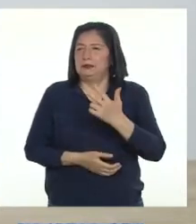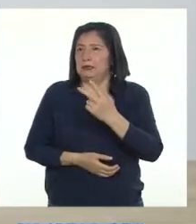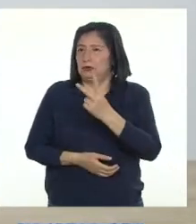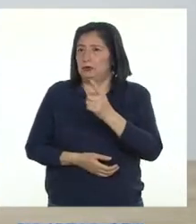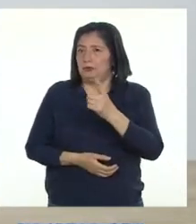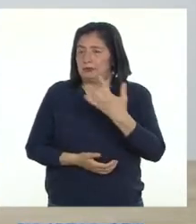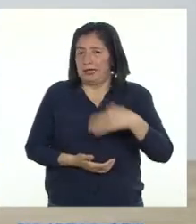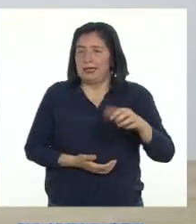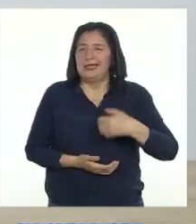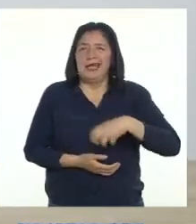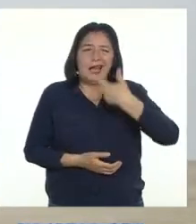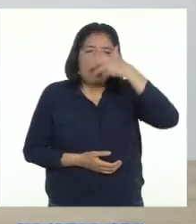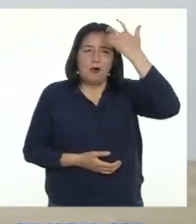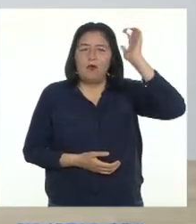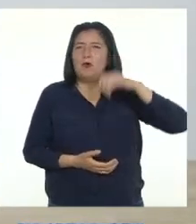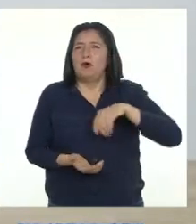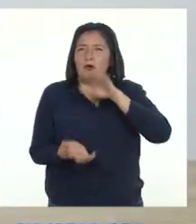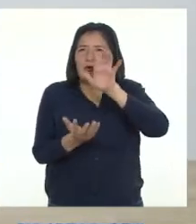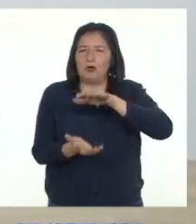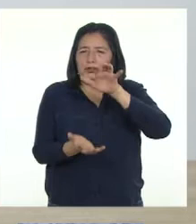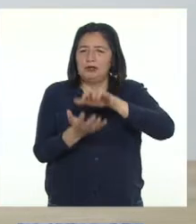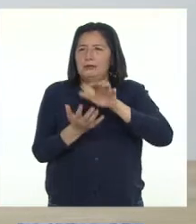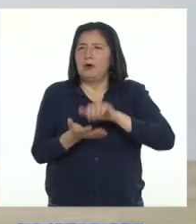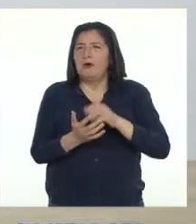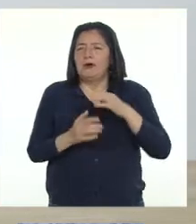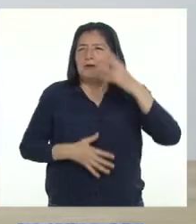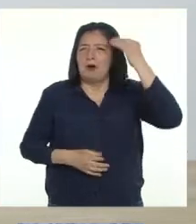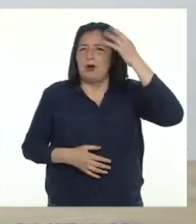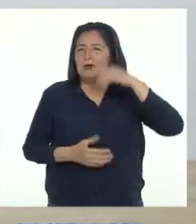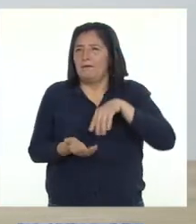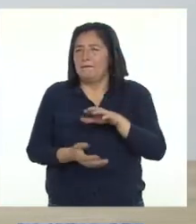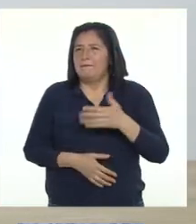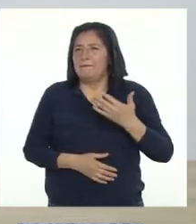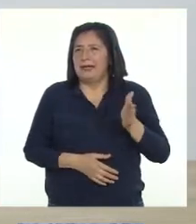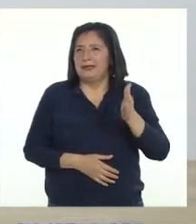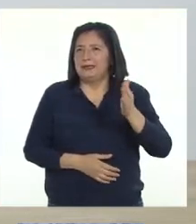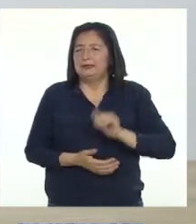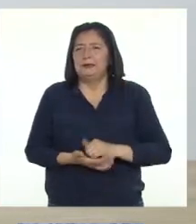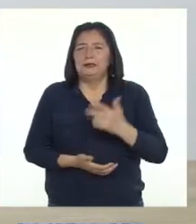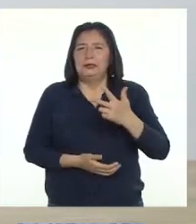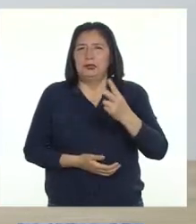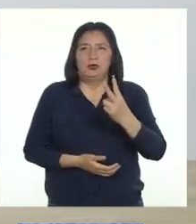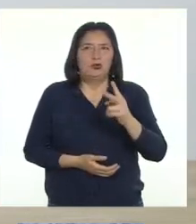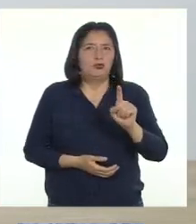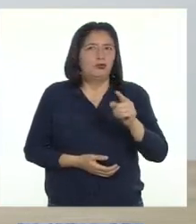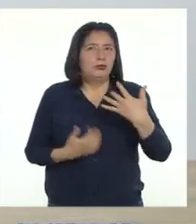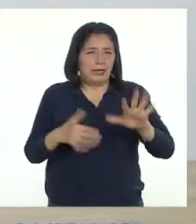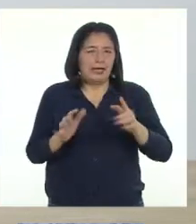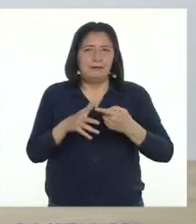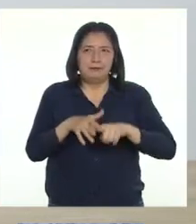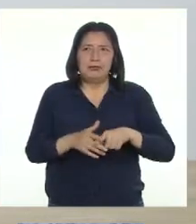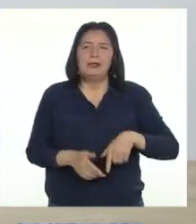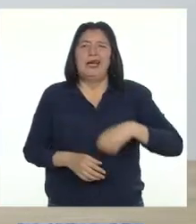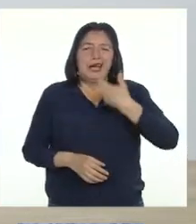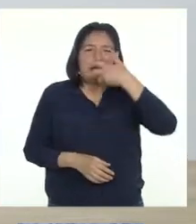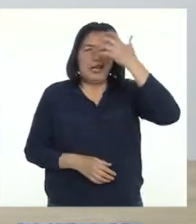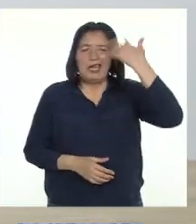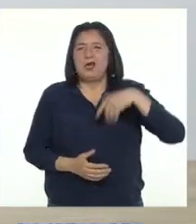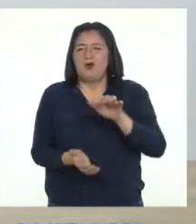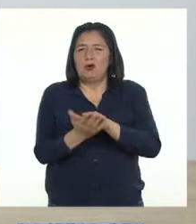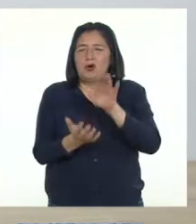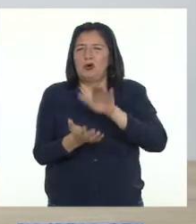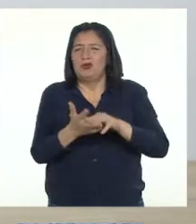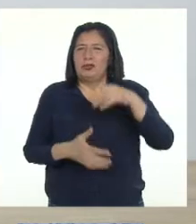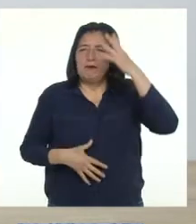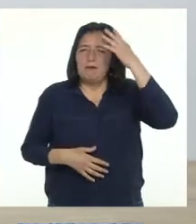2, 1, va. León, cocodrilo, mono, pez. 3, 2, 1, va. León,